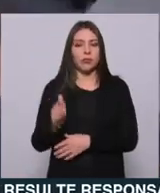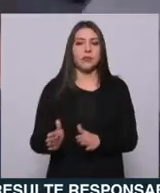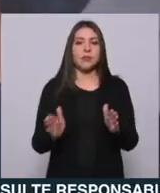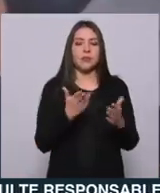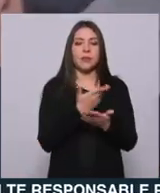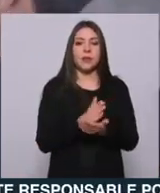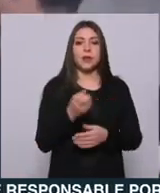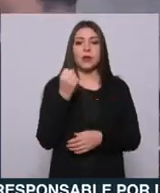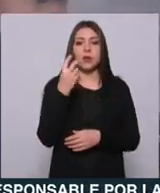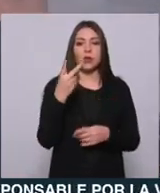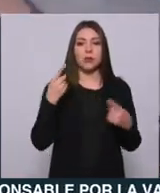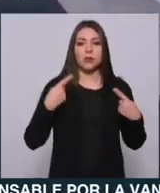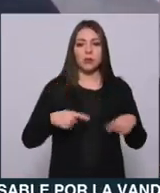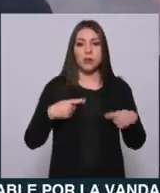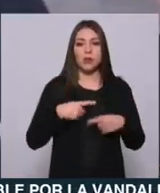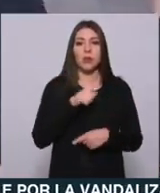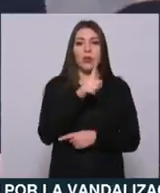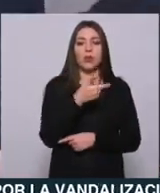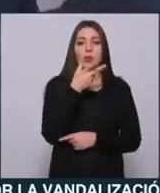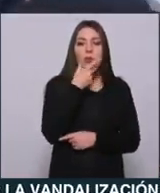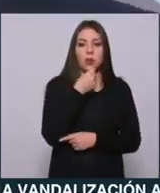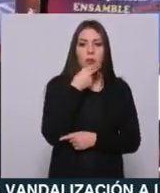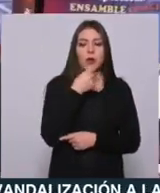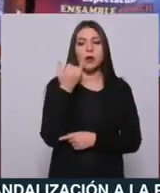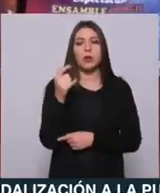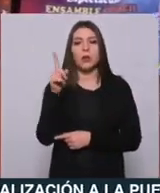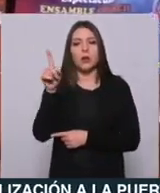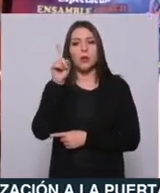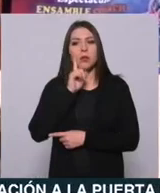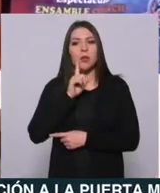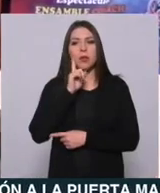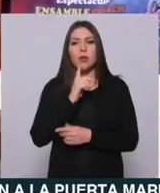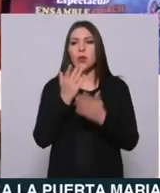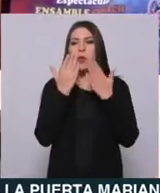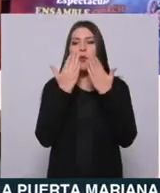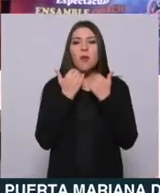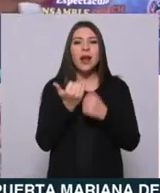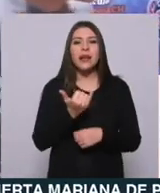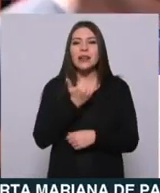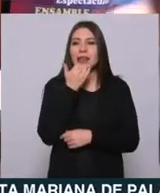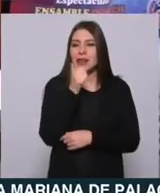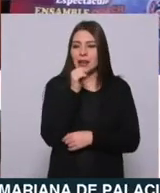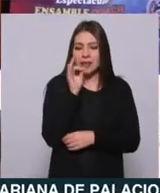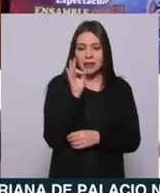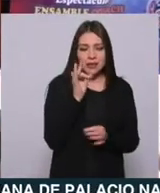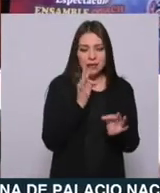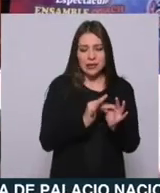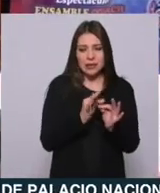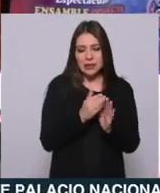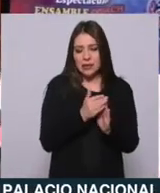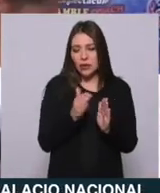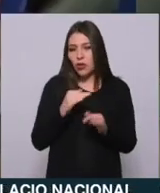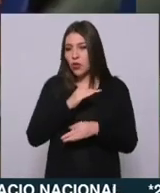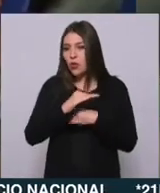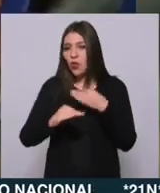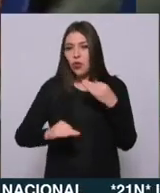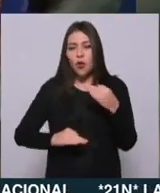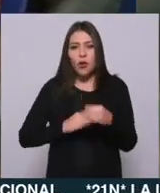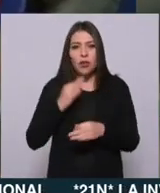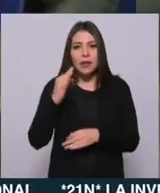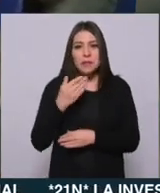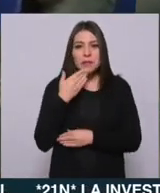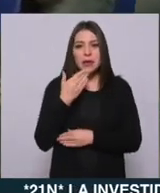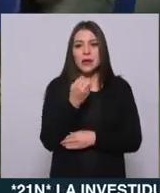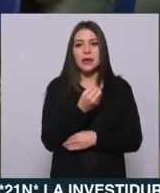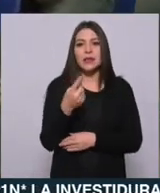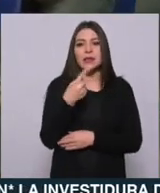2 personas, uno de sexo masculino y una femenina, que no tuvieron ningún error con 128 aciertos. Cada